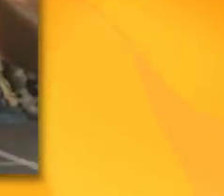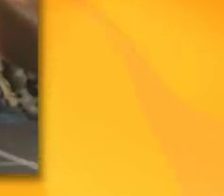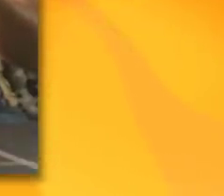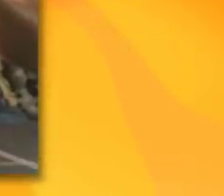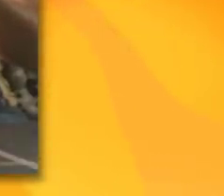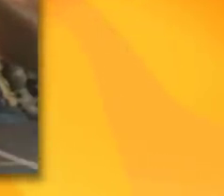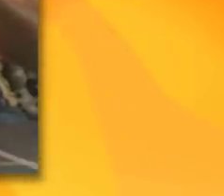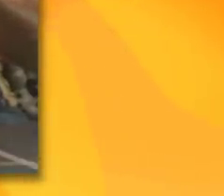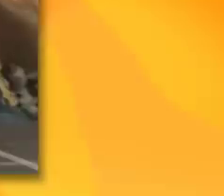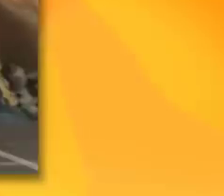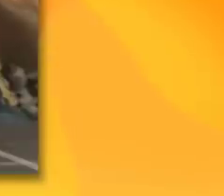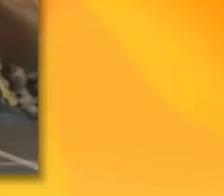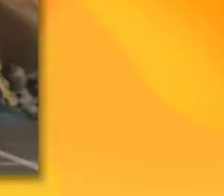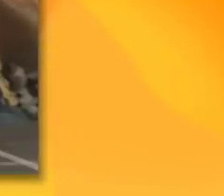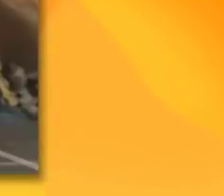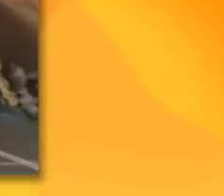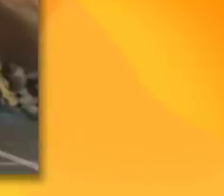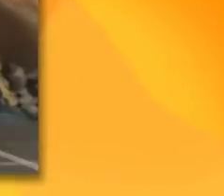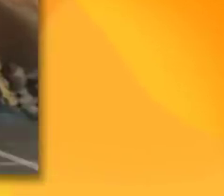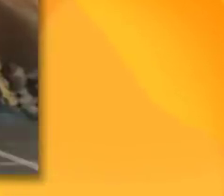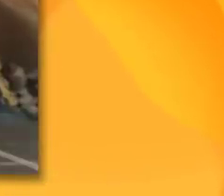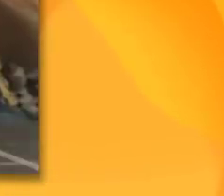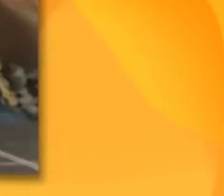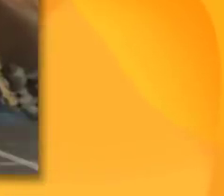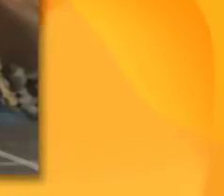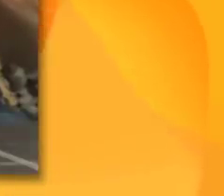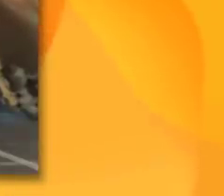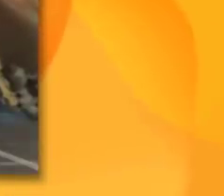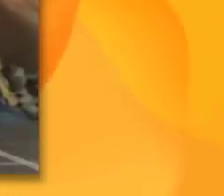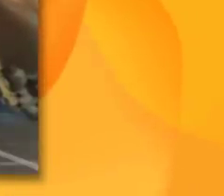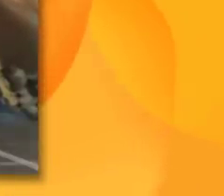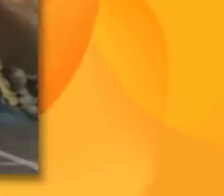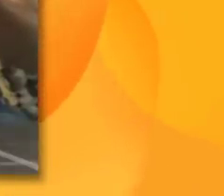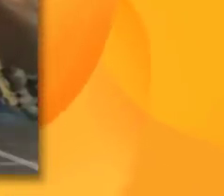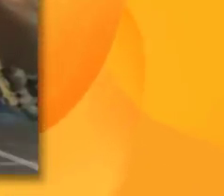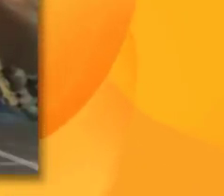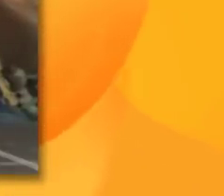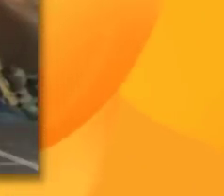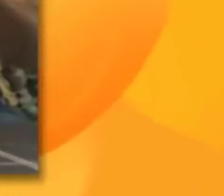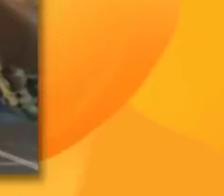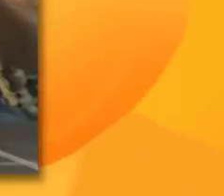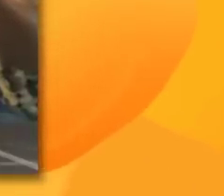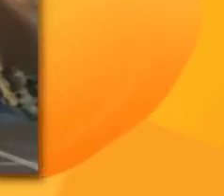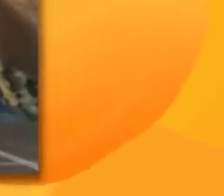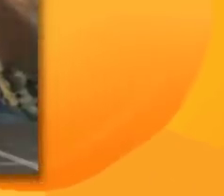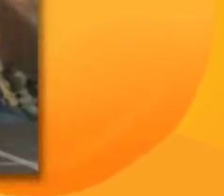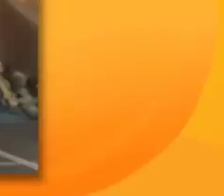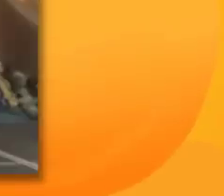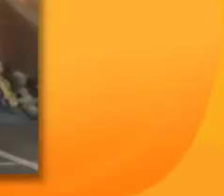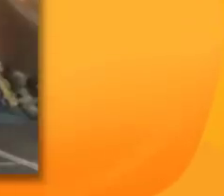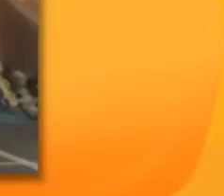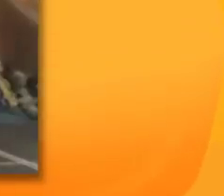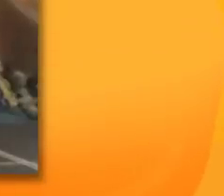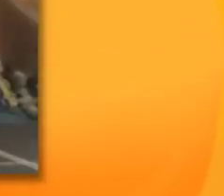boxe. Pero a Caperucita Roja la mamá le preparó algo. ¿Qué le preparó? Una.